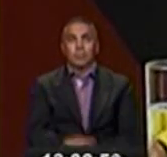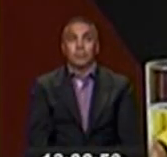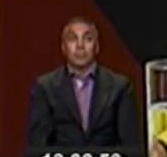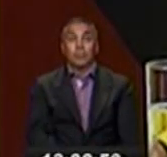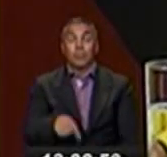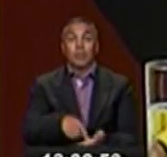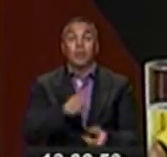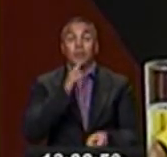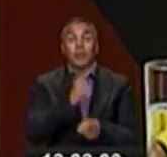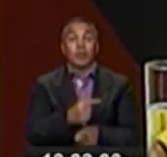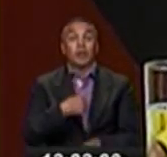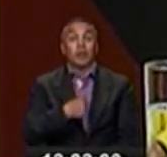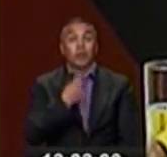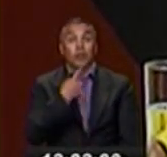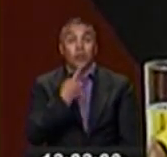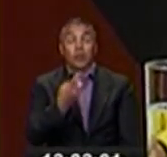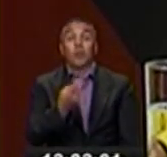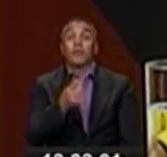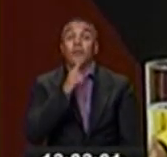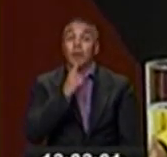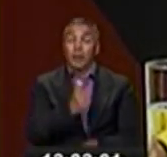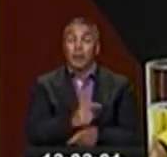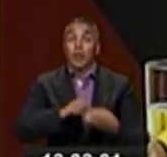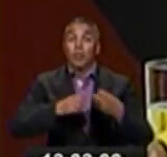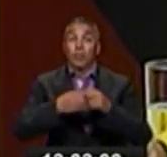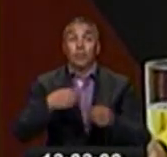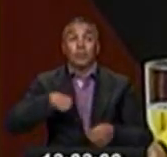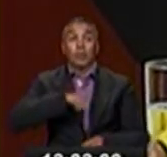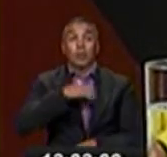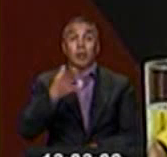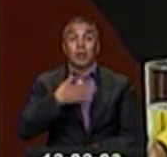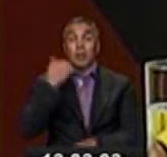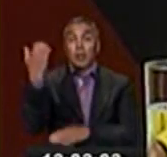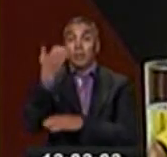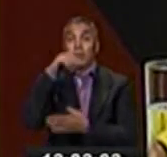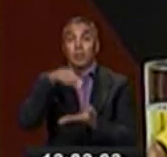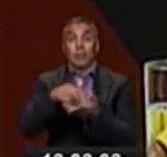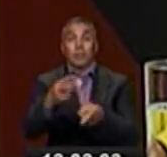es la realidad, es crítica, estamos en emergencia en el